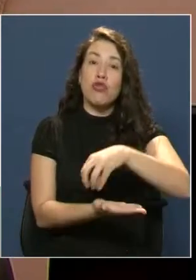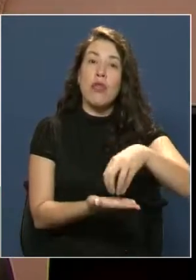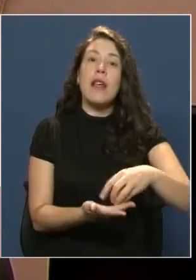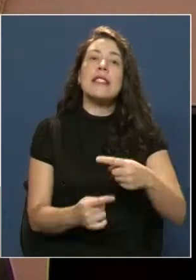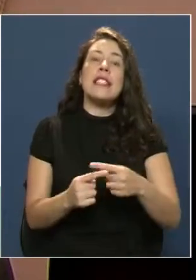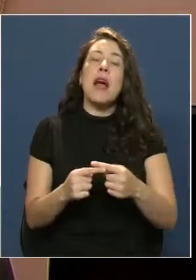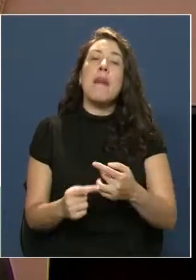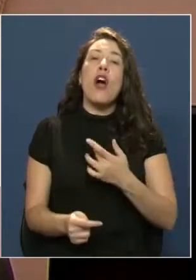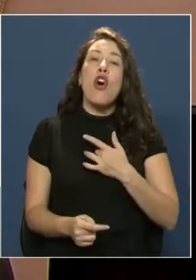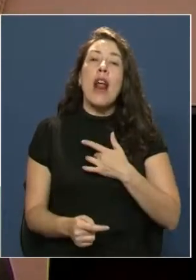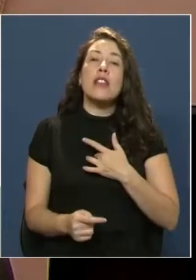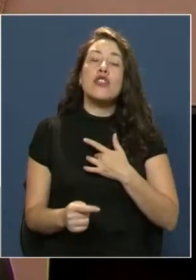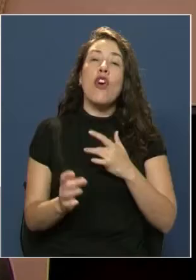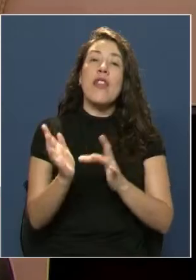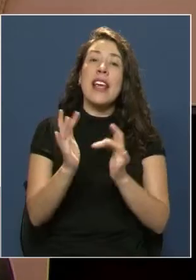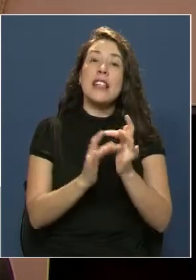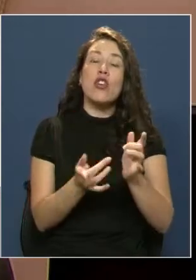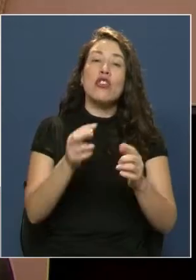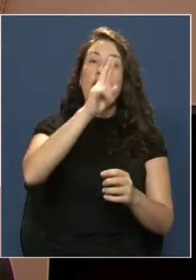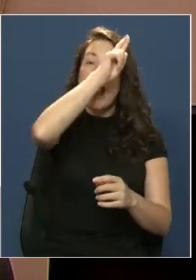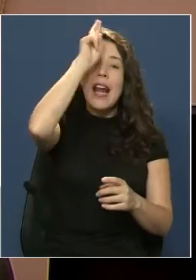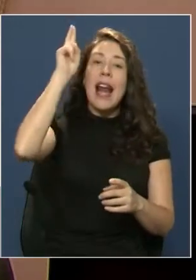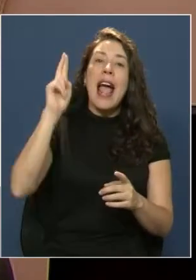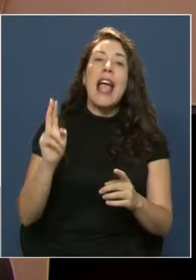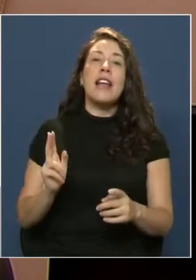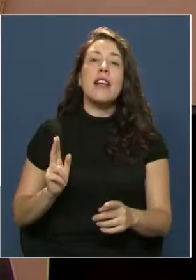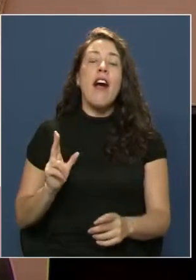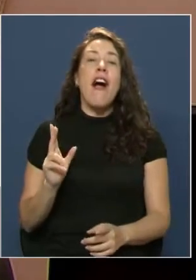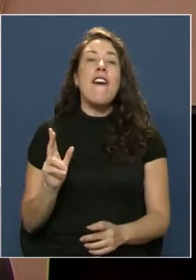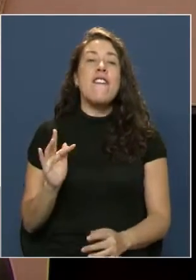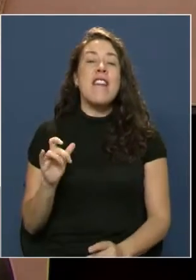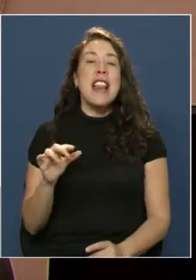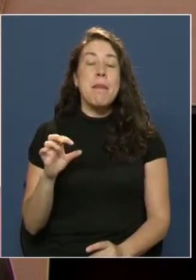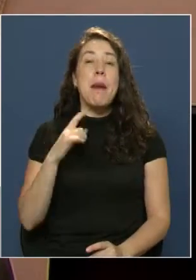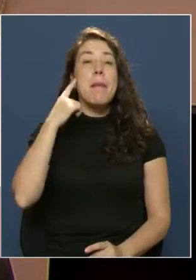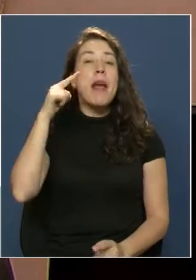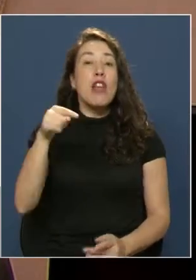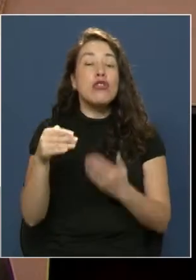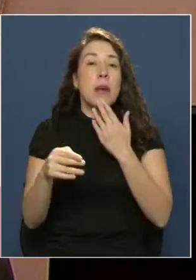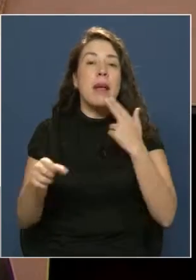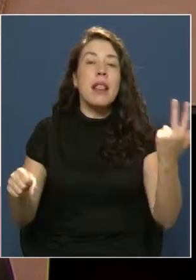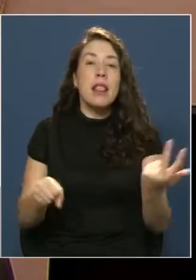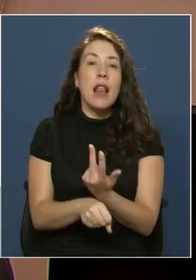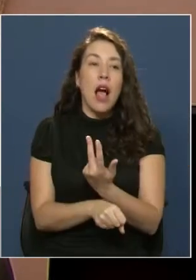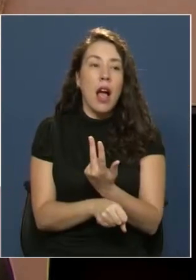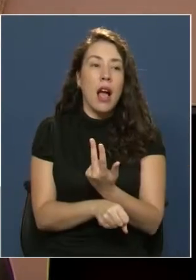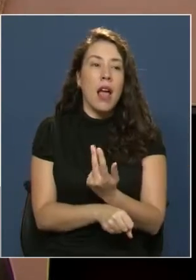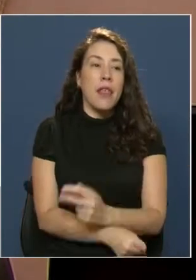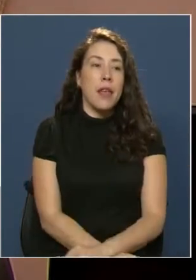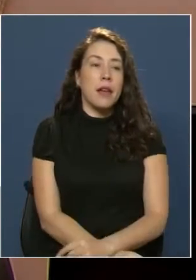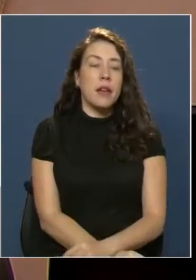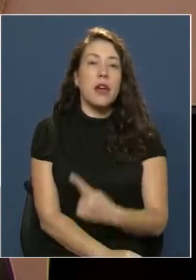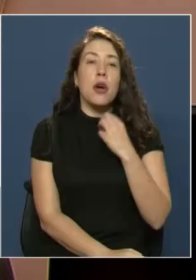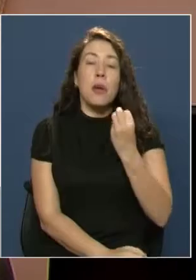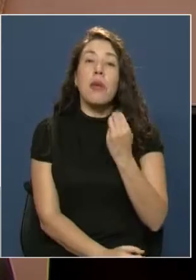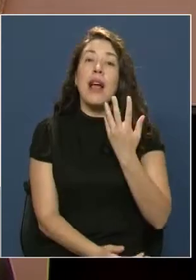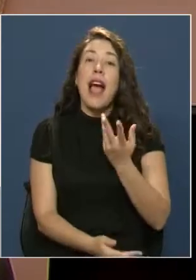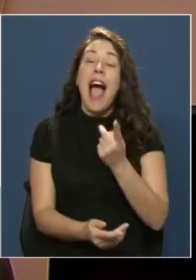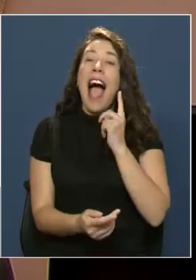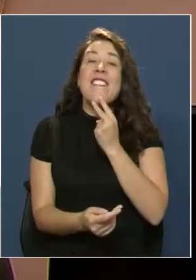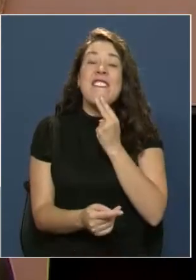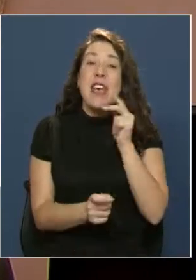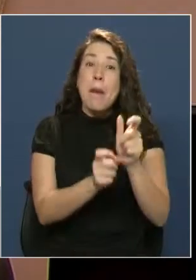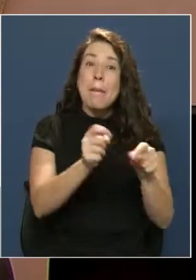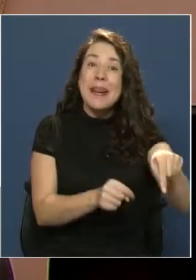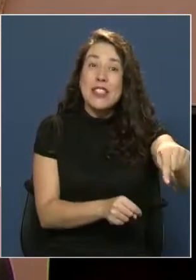Rey Don Felipe. Y sin embargo, esto también terminó en tragedia, porque habían